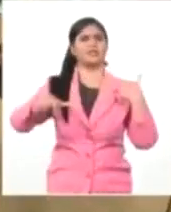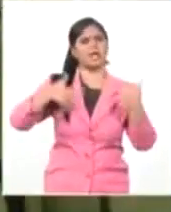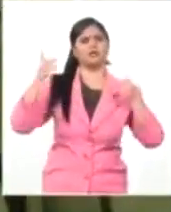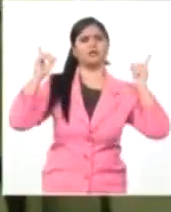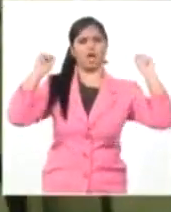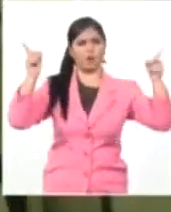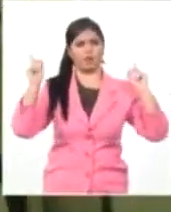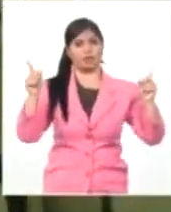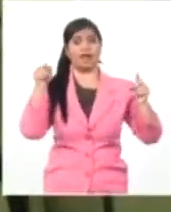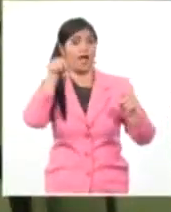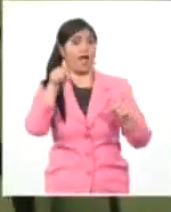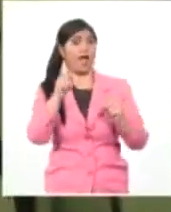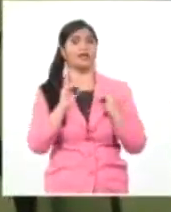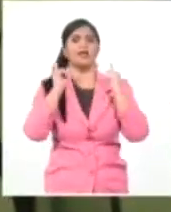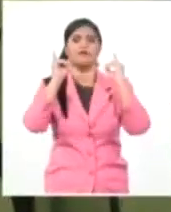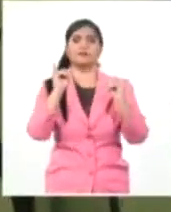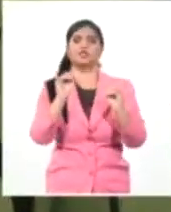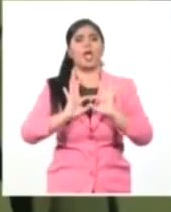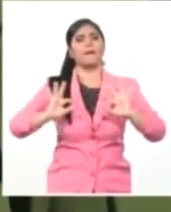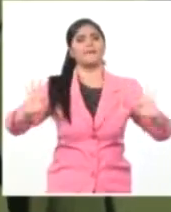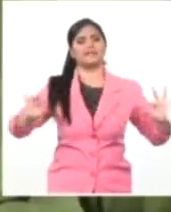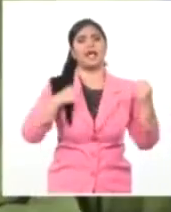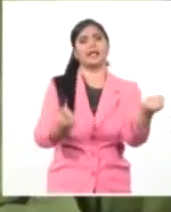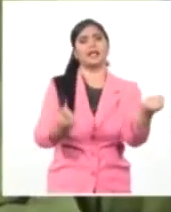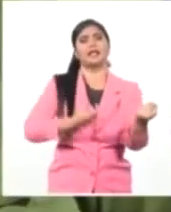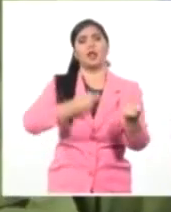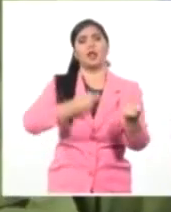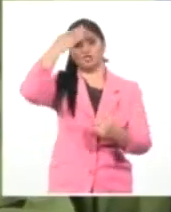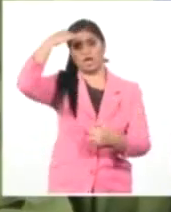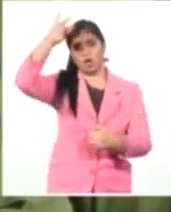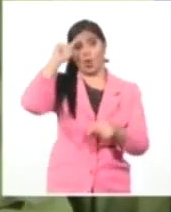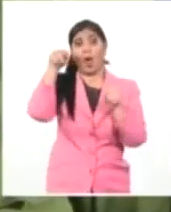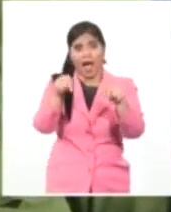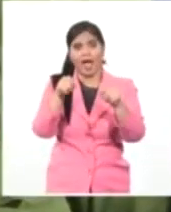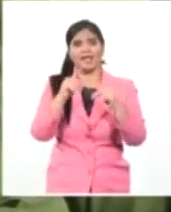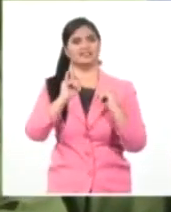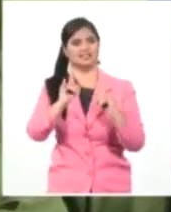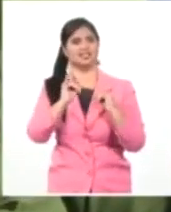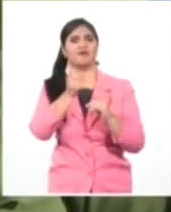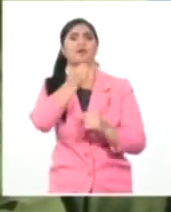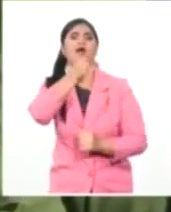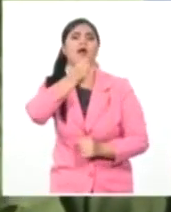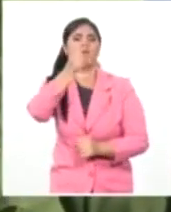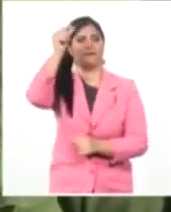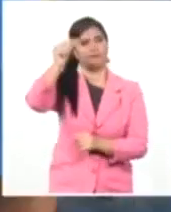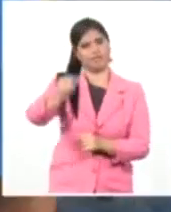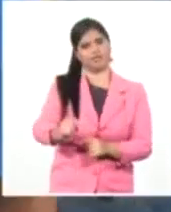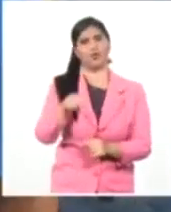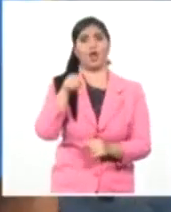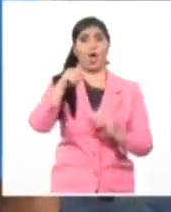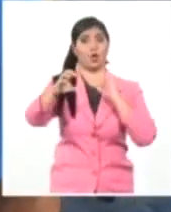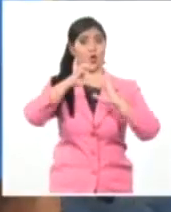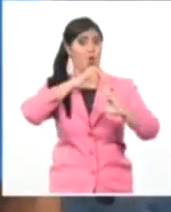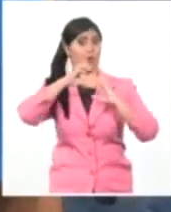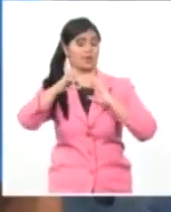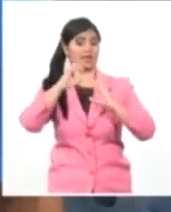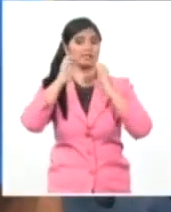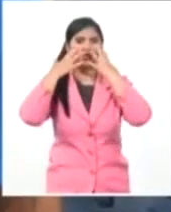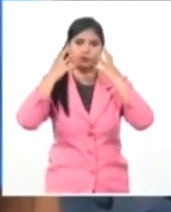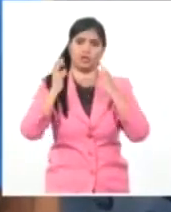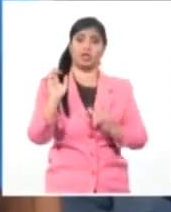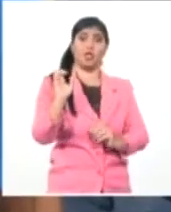principales acontecimientos de la lucha guerrillera. Hoy las comunicaciones en Cuba constituyen un sistema